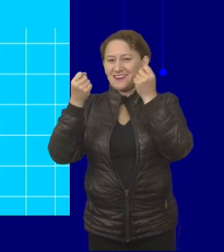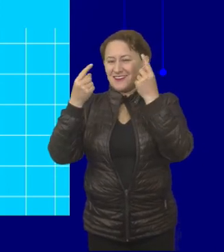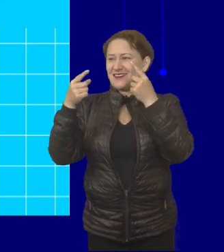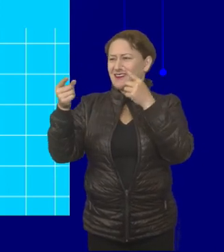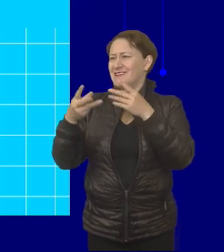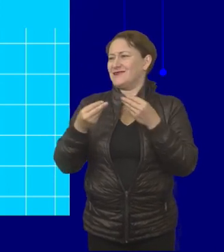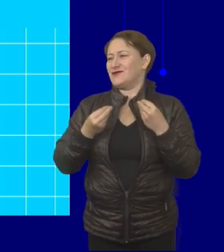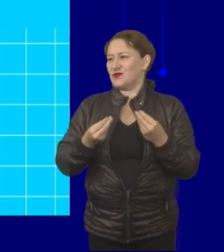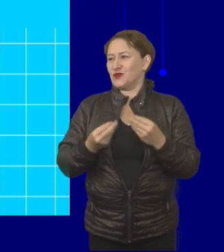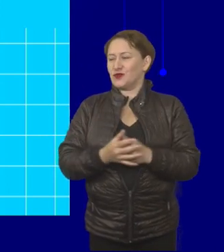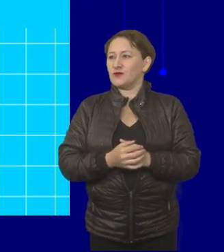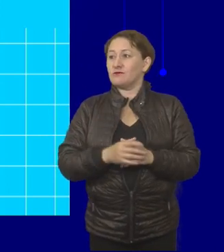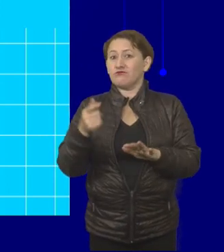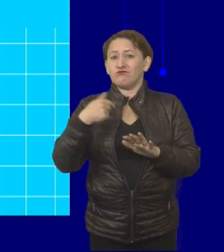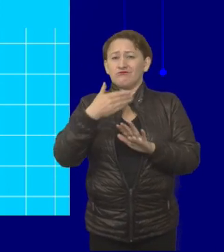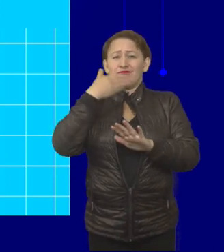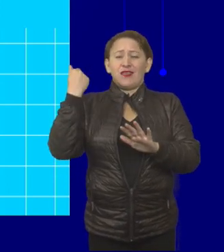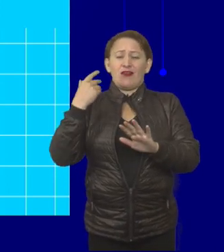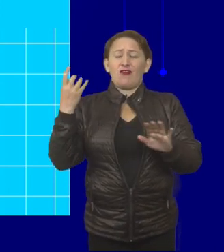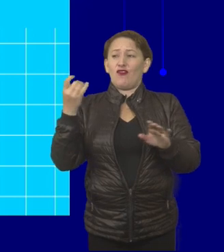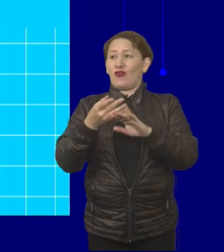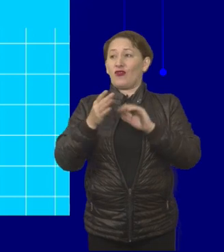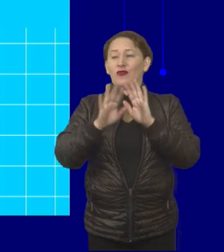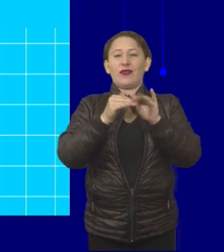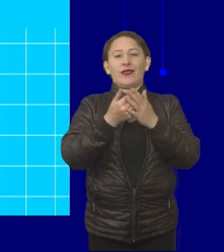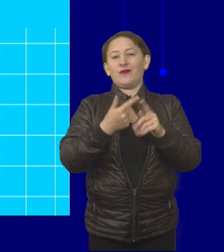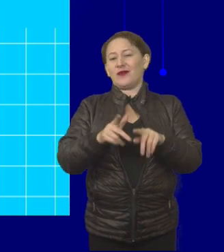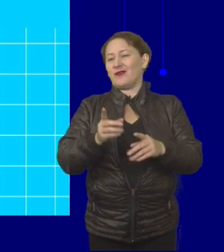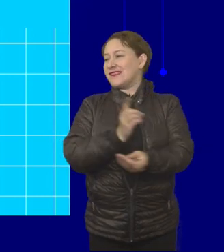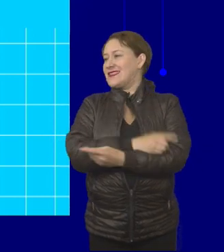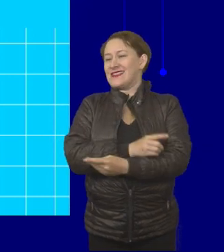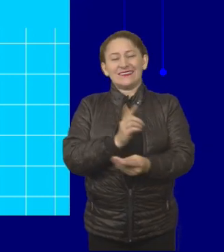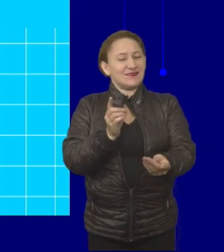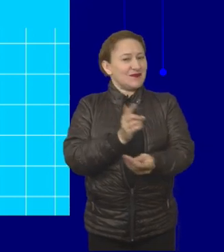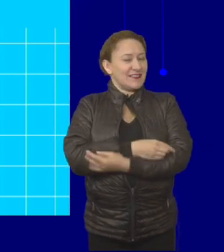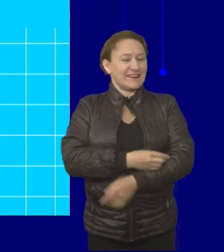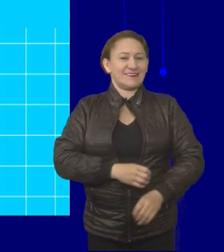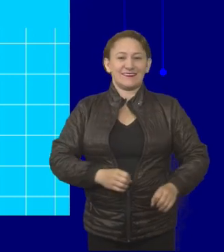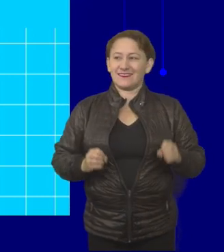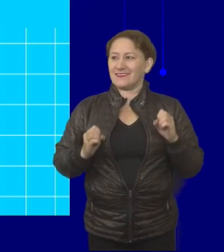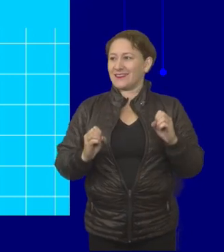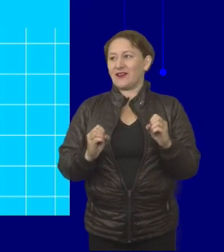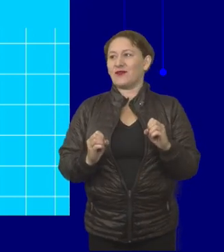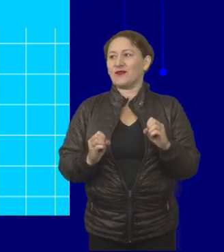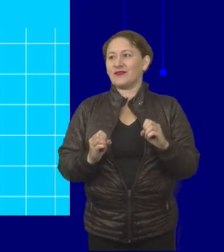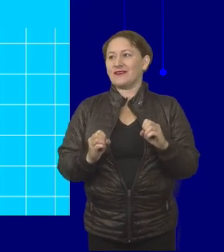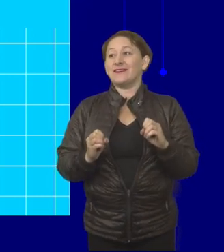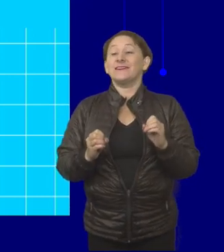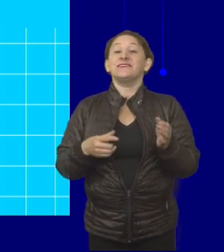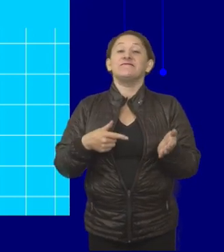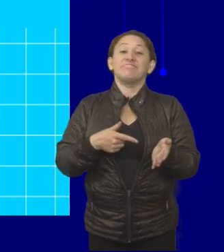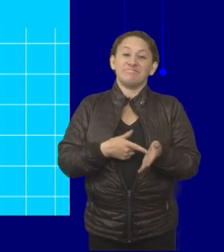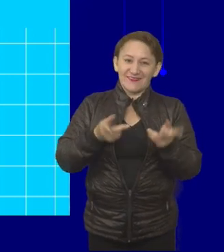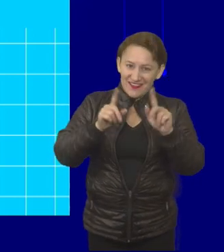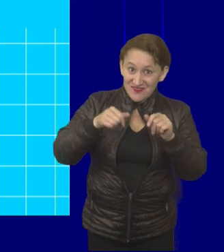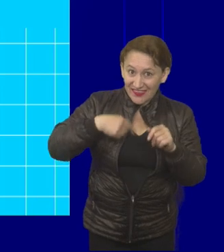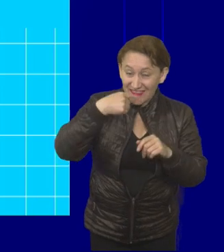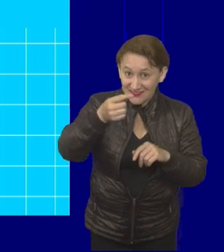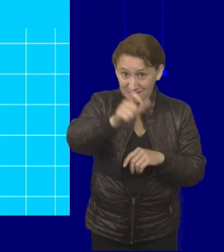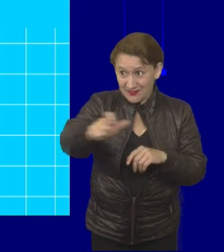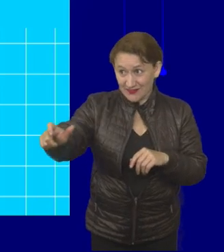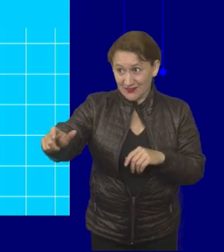entender muchísimo, yo era la mejor del colegio, pero era la más indisciplinada. Y ahí es donde uno le dice también a la